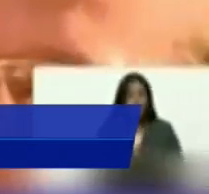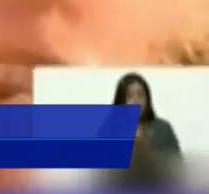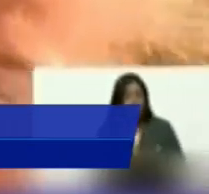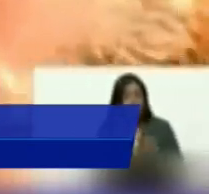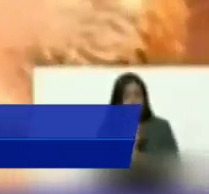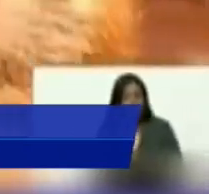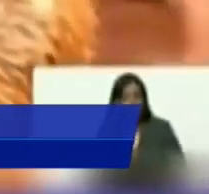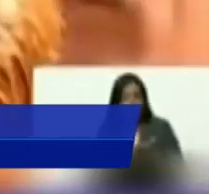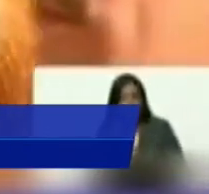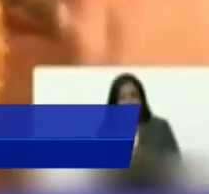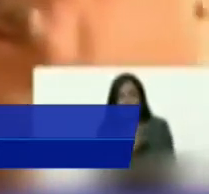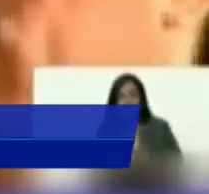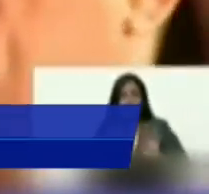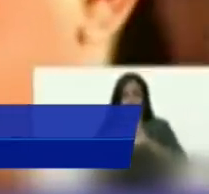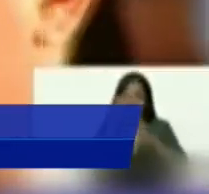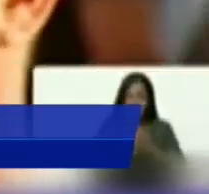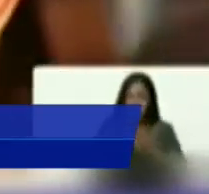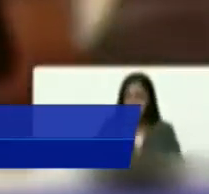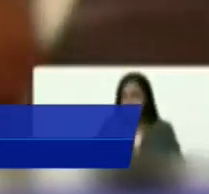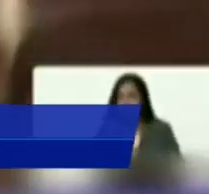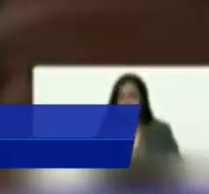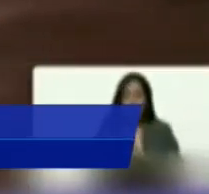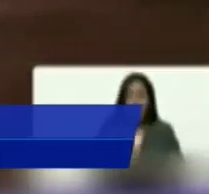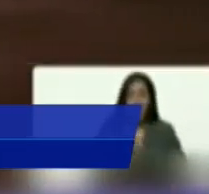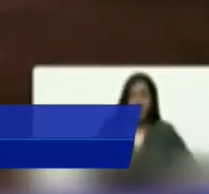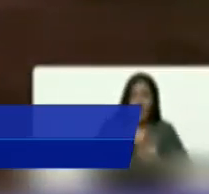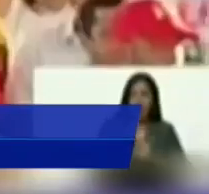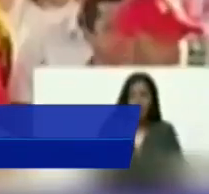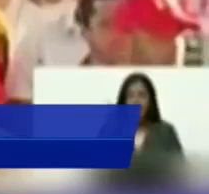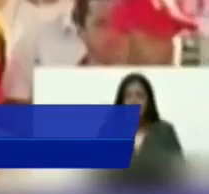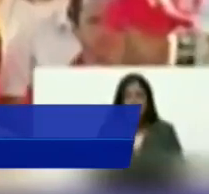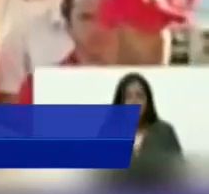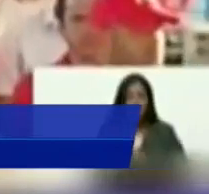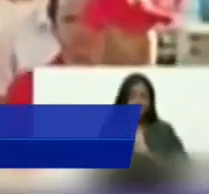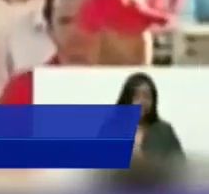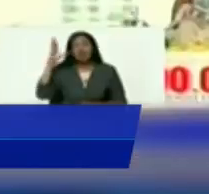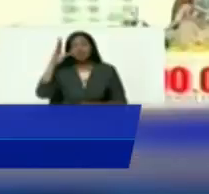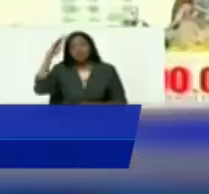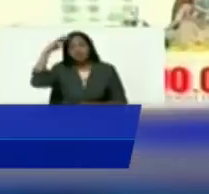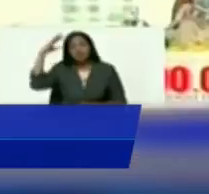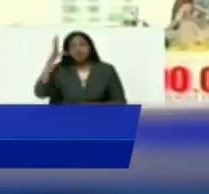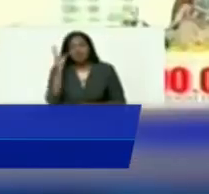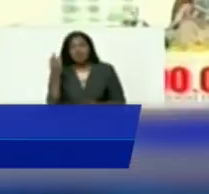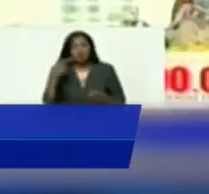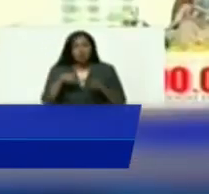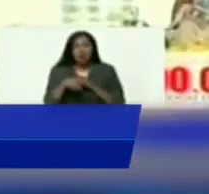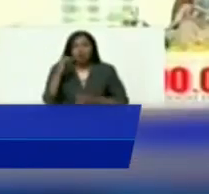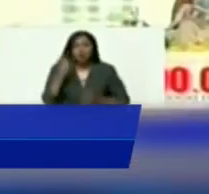sin comprobarlas, sin testimonio, sin nada. Miente, miente, Michelle Bachelet.